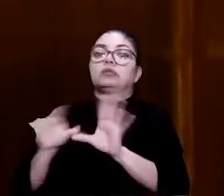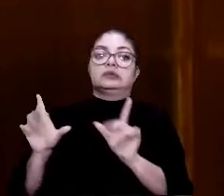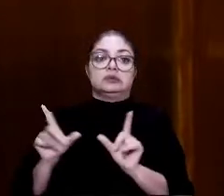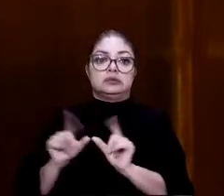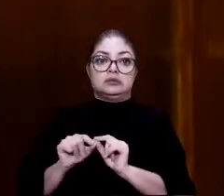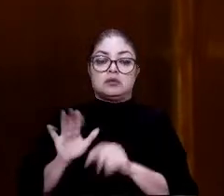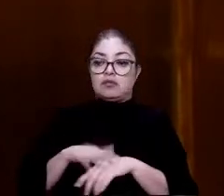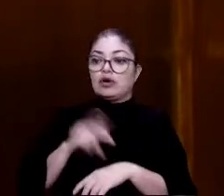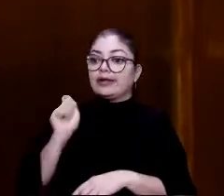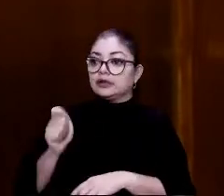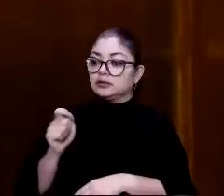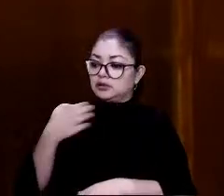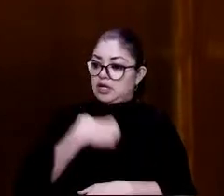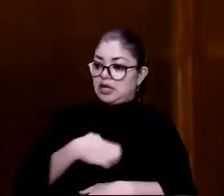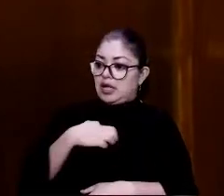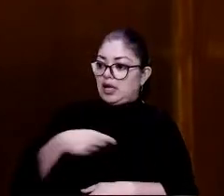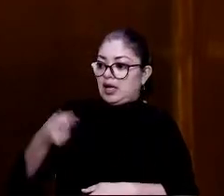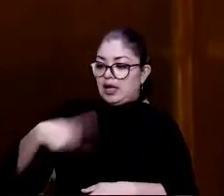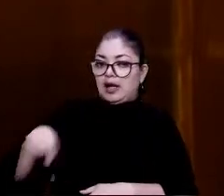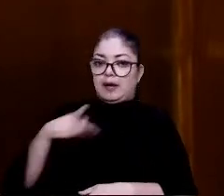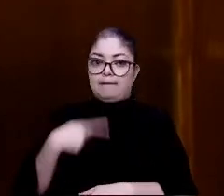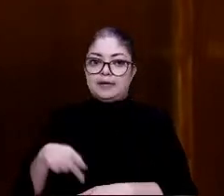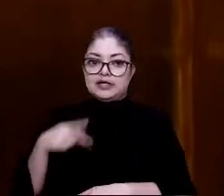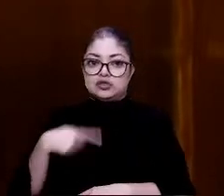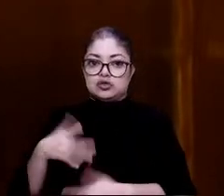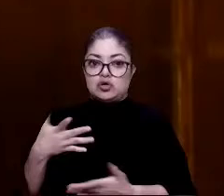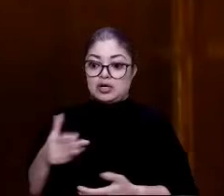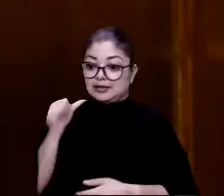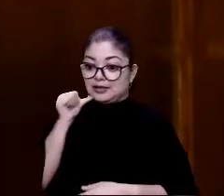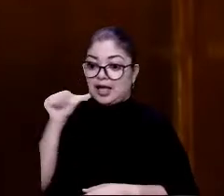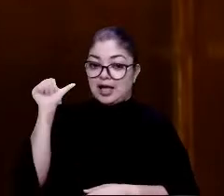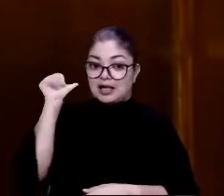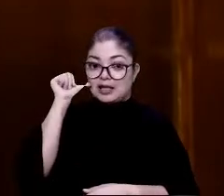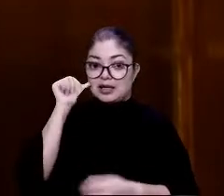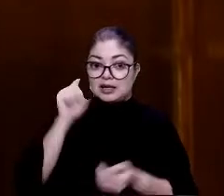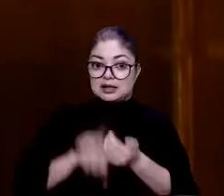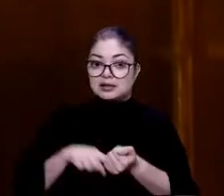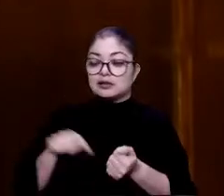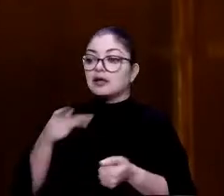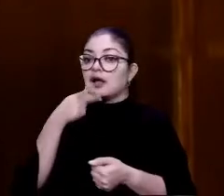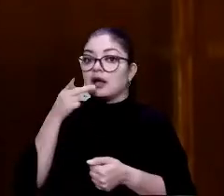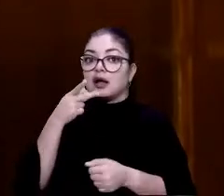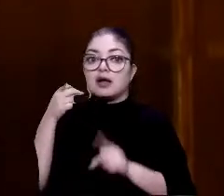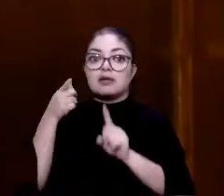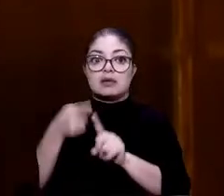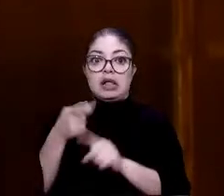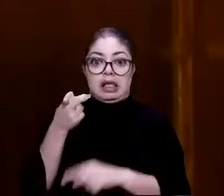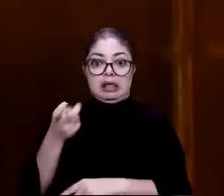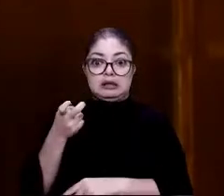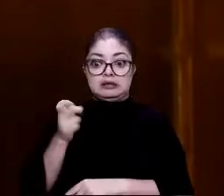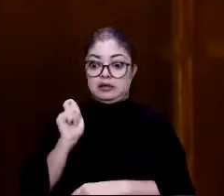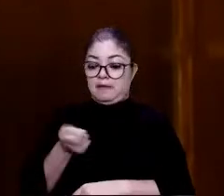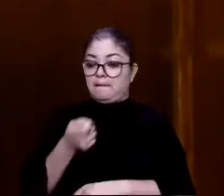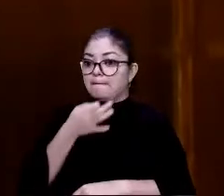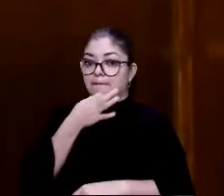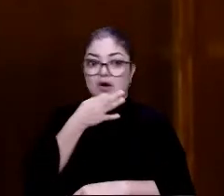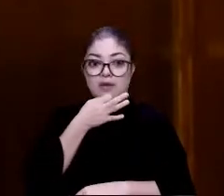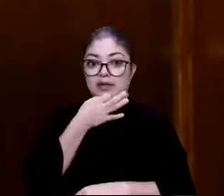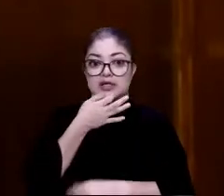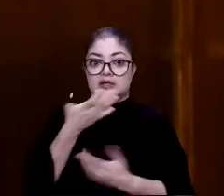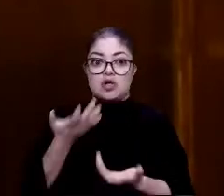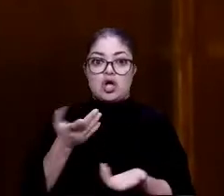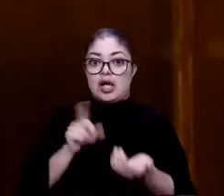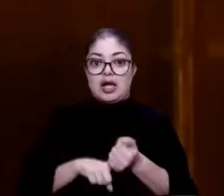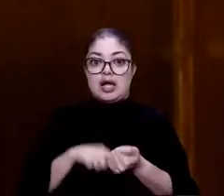porque es un reclamo constante de la población. El día de ayer uno de sus homólogos refirió que no era momento de